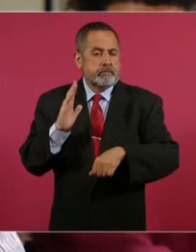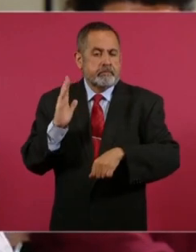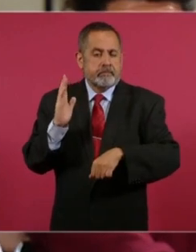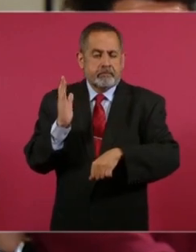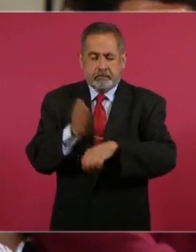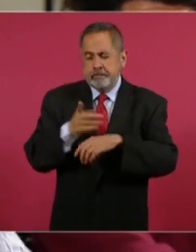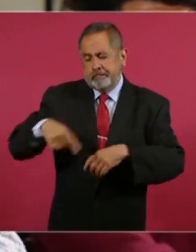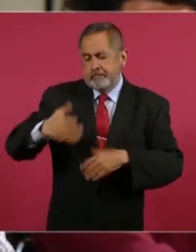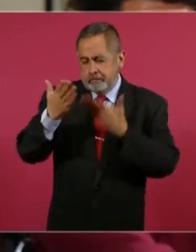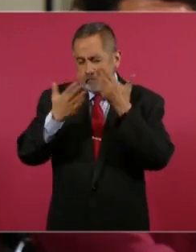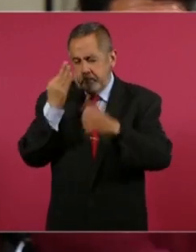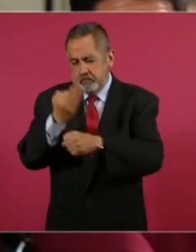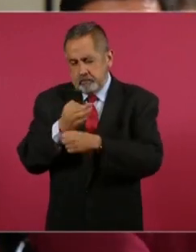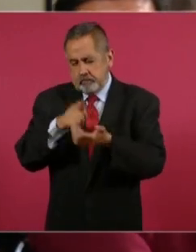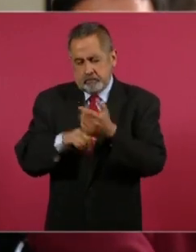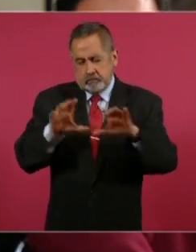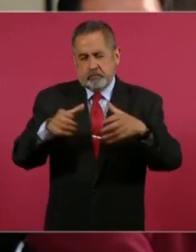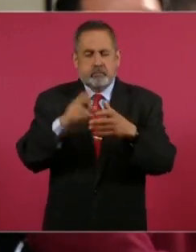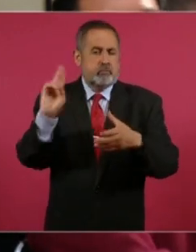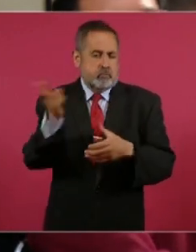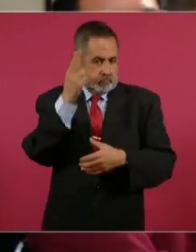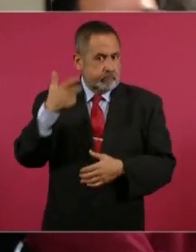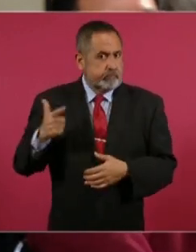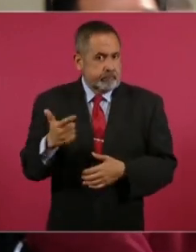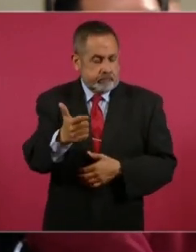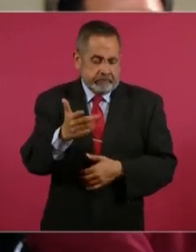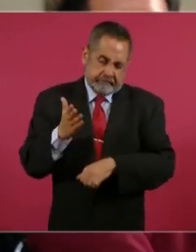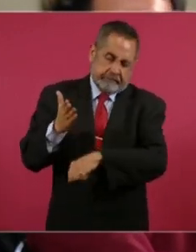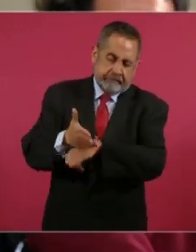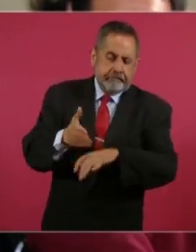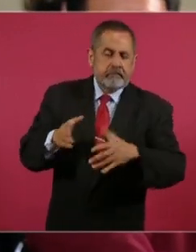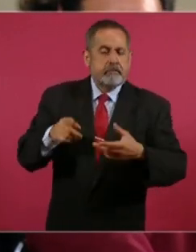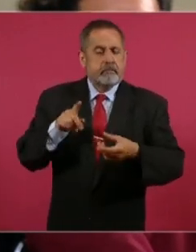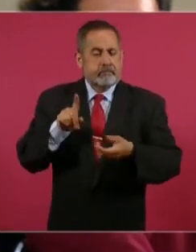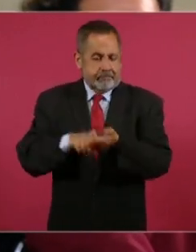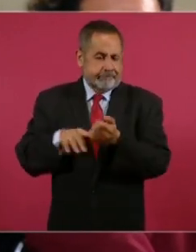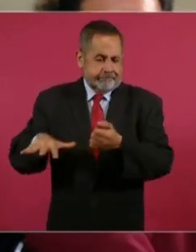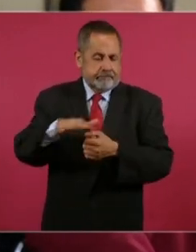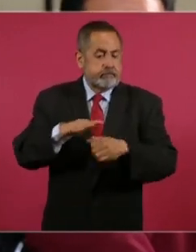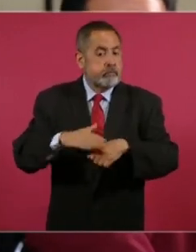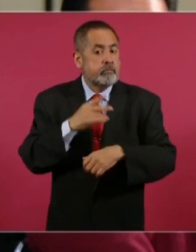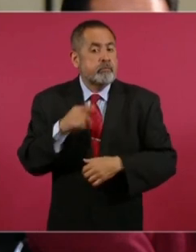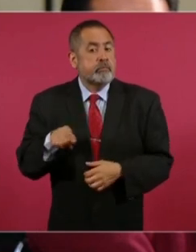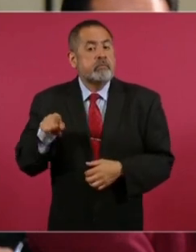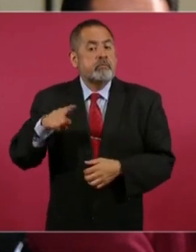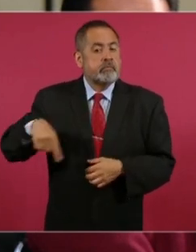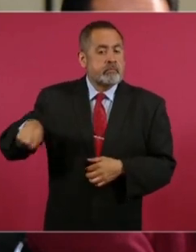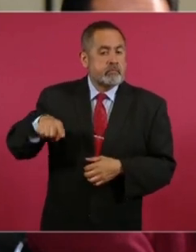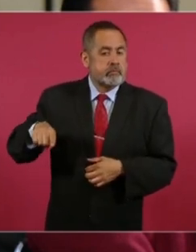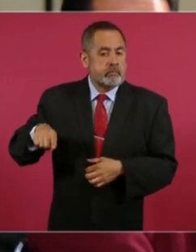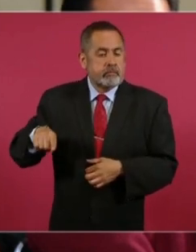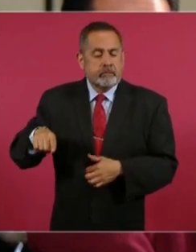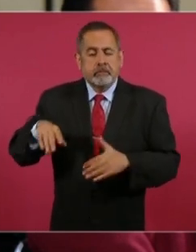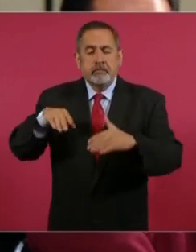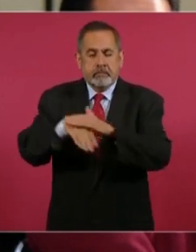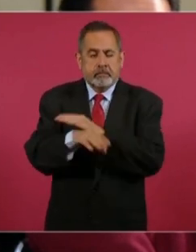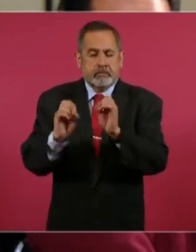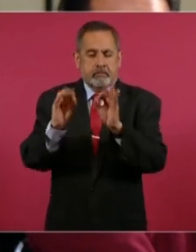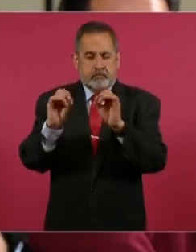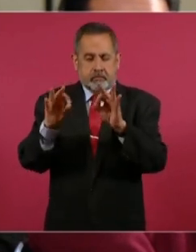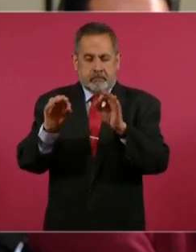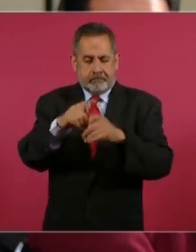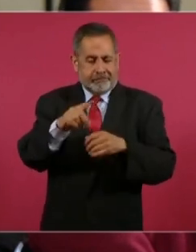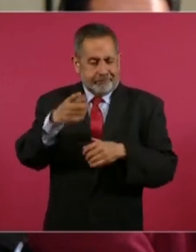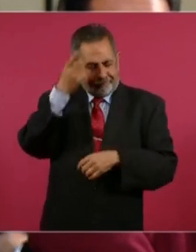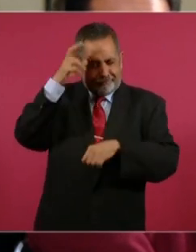nivel estudiantil, a nivel Universidad de Guanajuato, allá en ese estado, porque tomaron oficinas en la